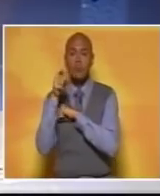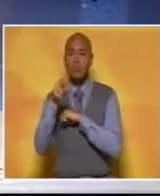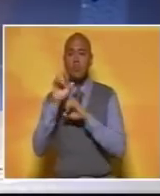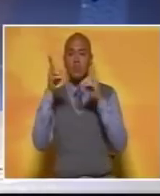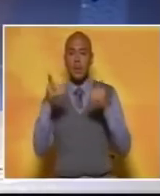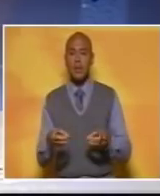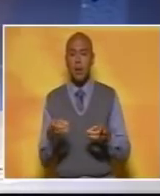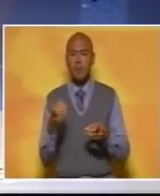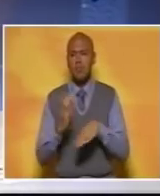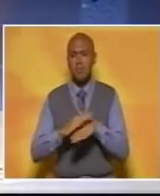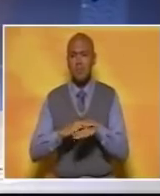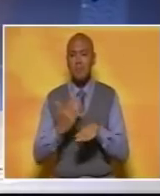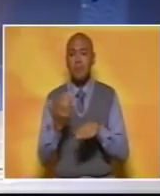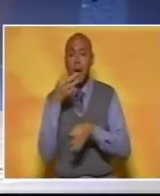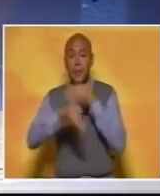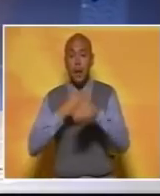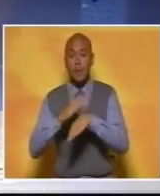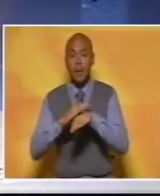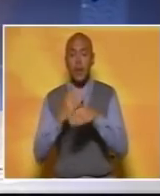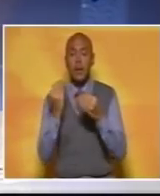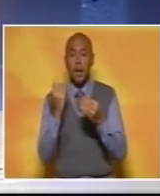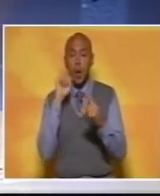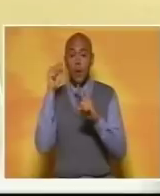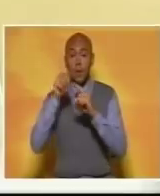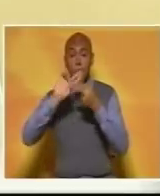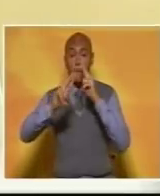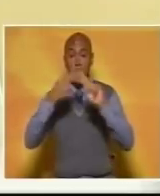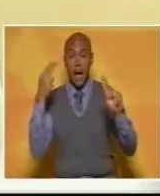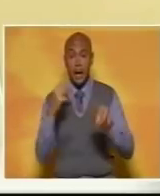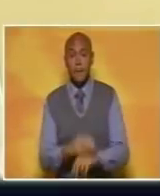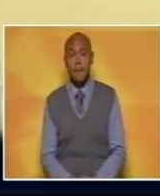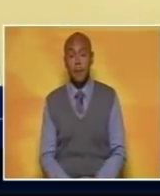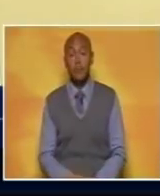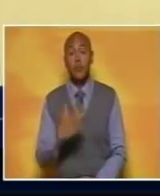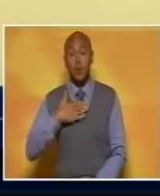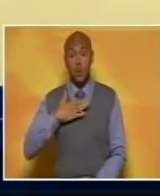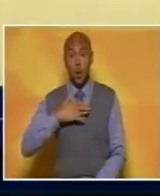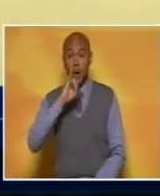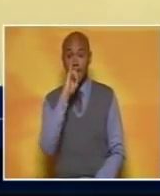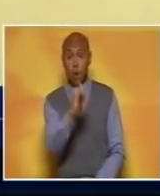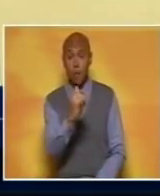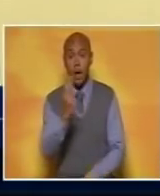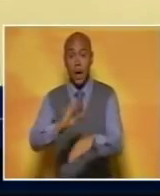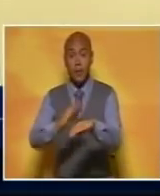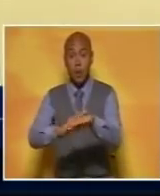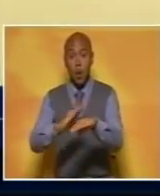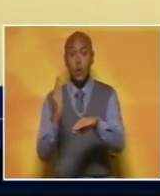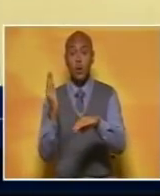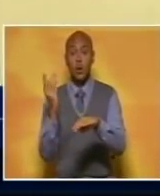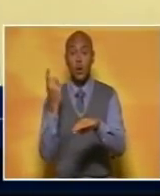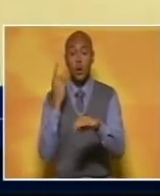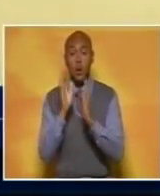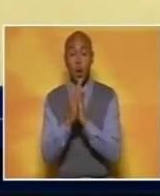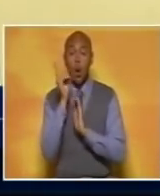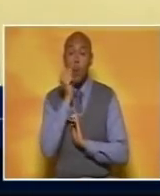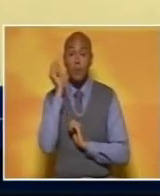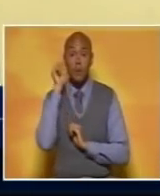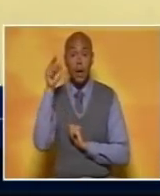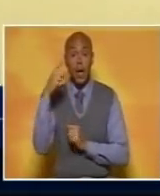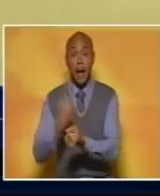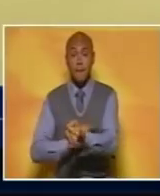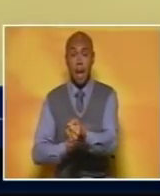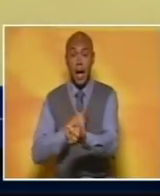para contribuir con la pacificación del país. Estoy renunciando justamente para que mis hermanas y